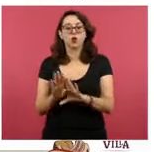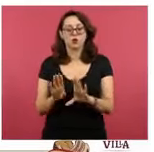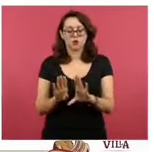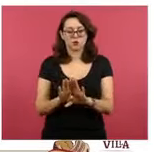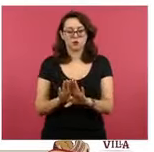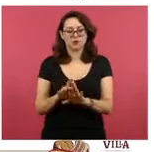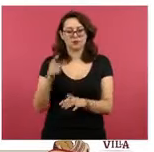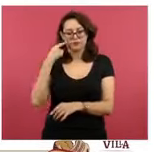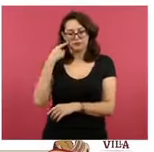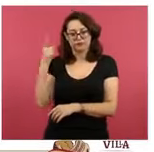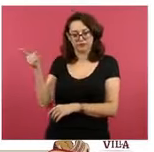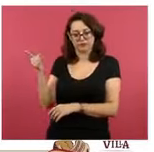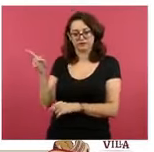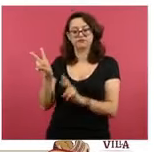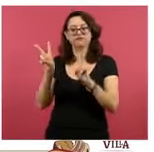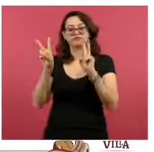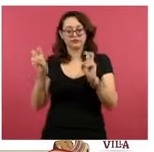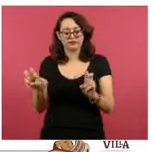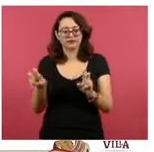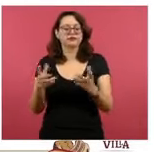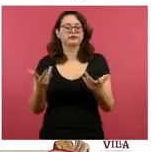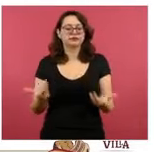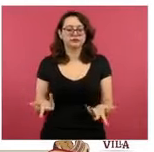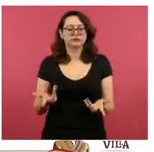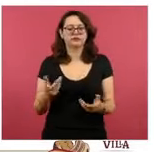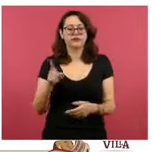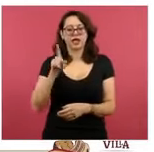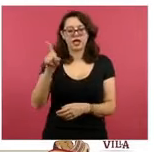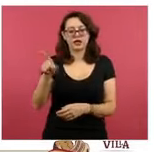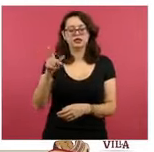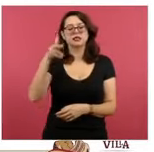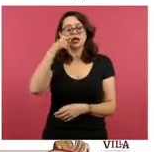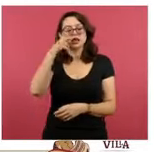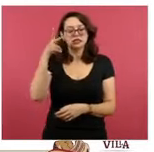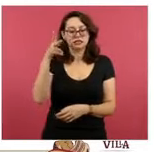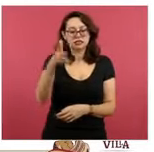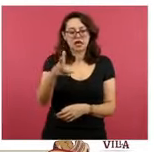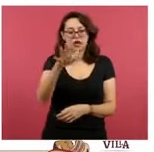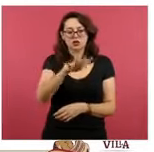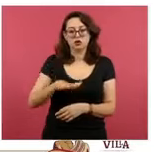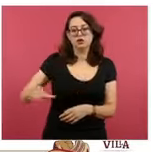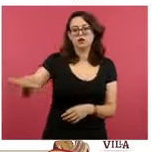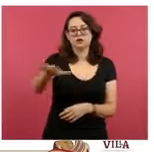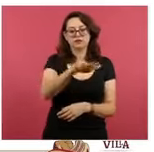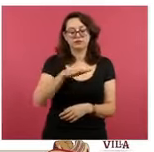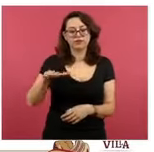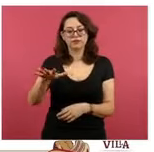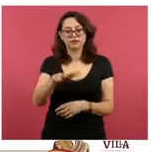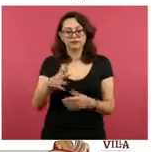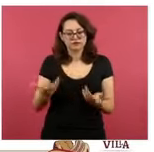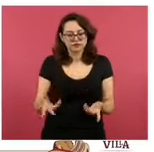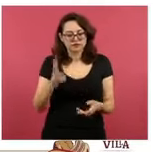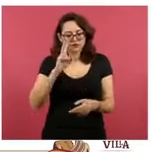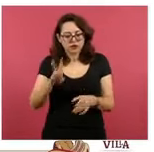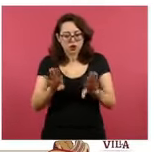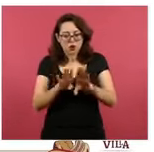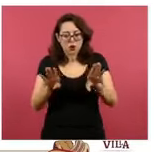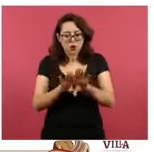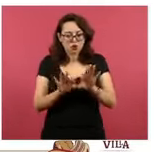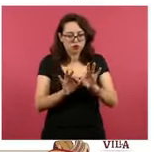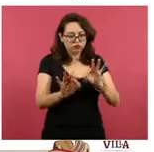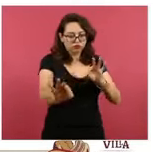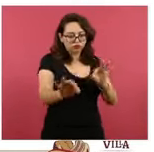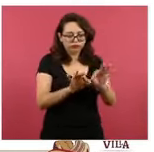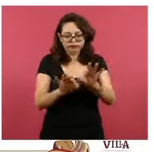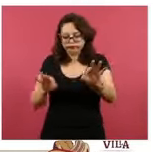en esta mortaja que se encontró en Zimampán, el objetivo es analizar geometría plana,